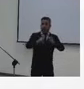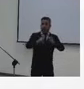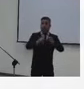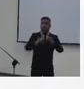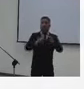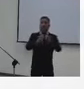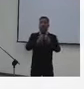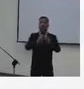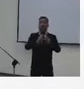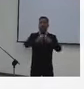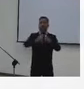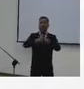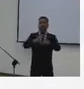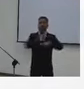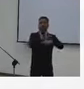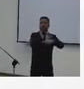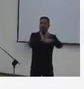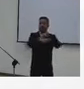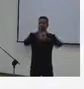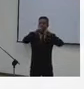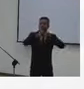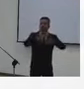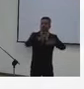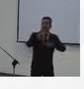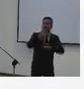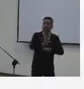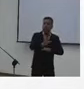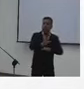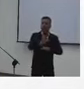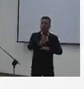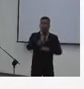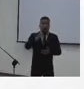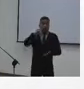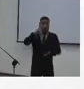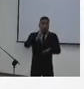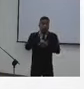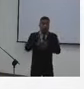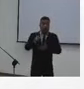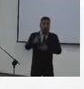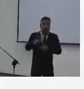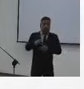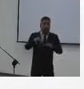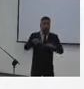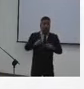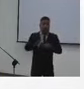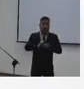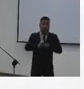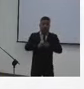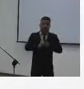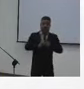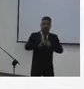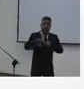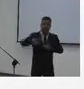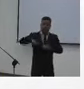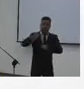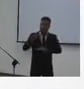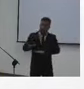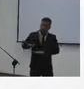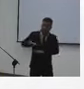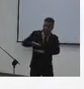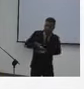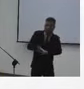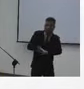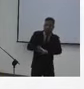Cámara de Representantes y además por distintas instituciones públicas, creo que ha hecho de esta reforma que estamos